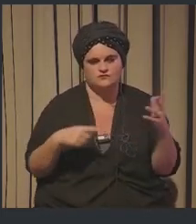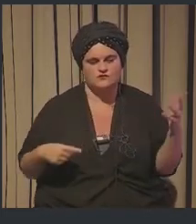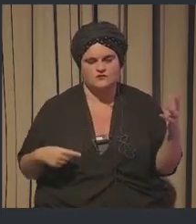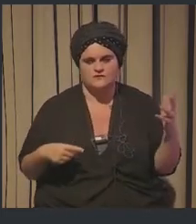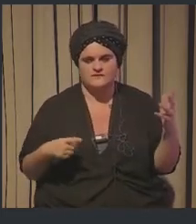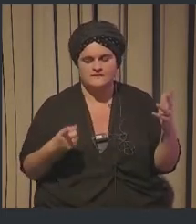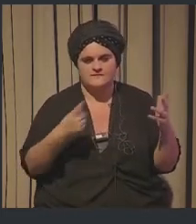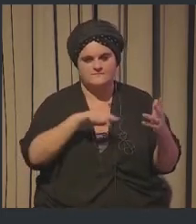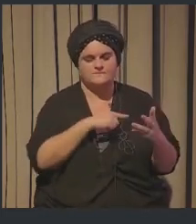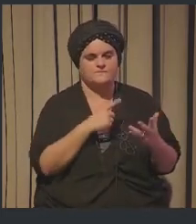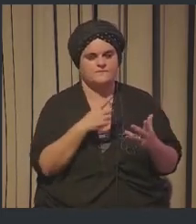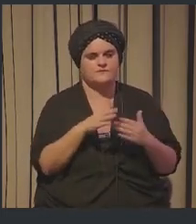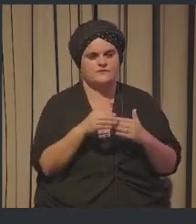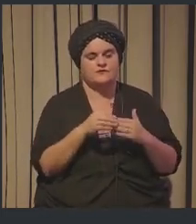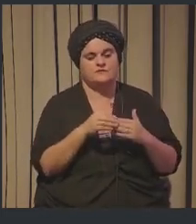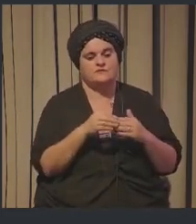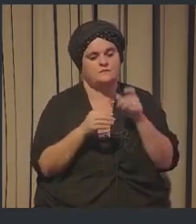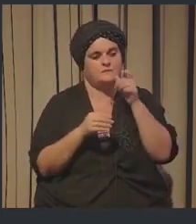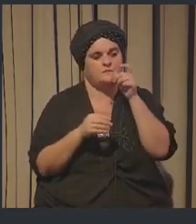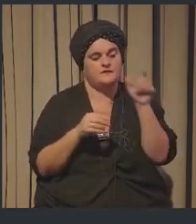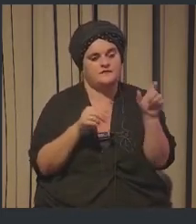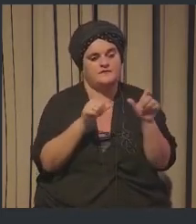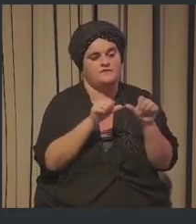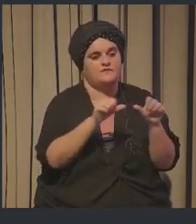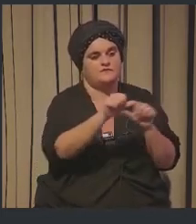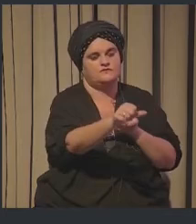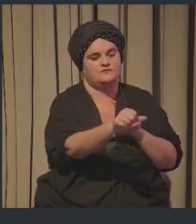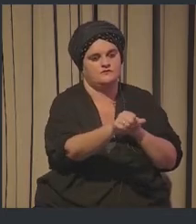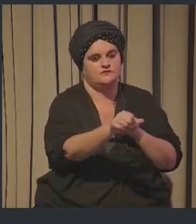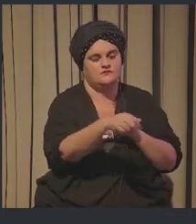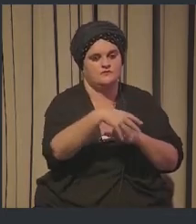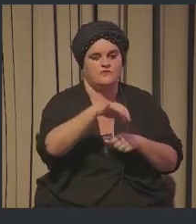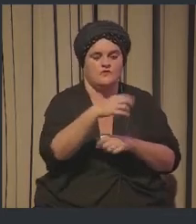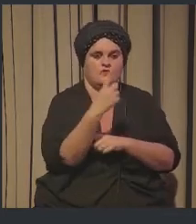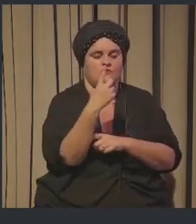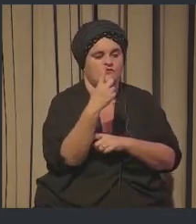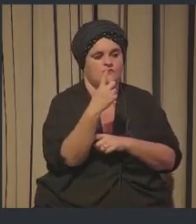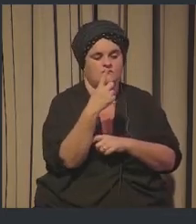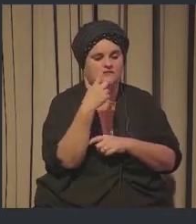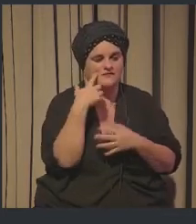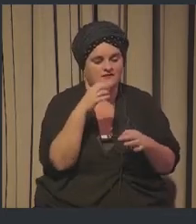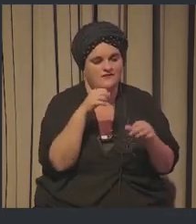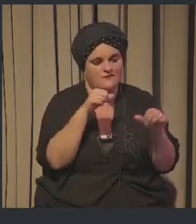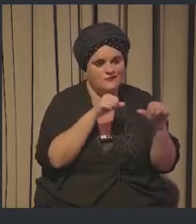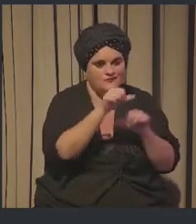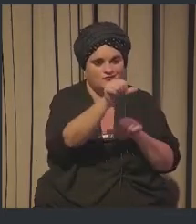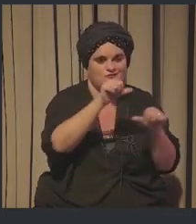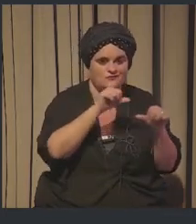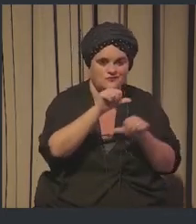Utilizamos la palabra el futuro en singular, pero es una serie de futuros.